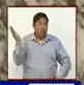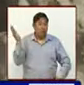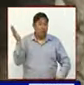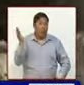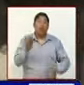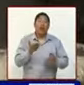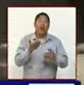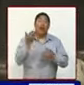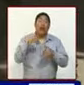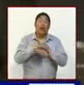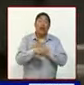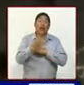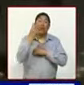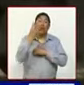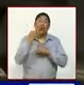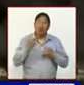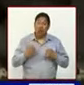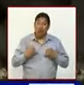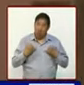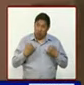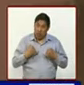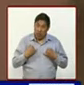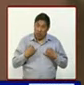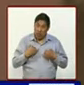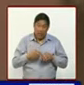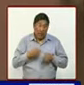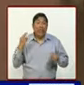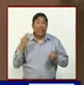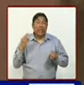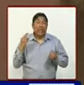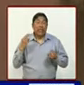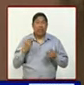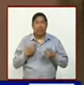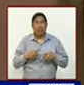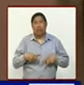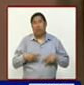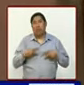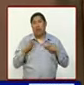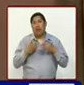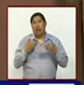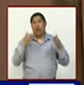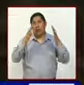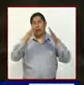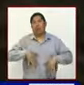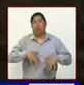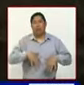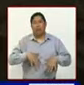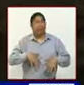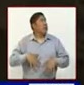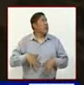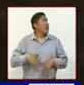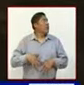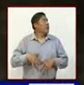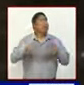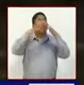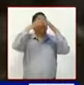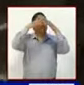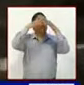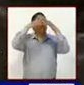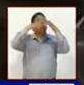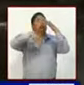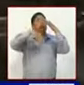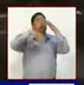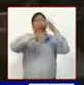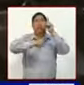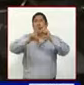donde cuatro personas jóvenes lograron salir con vida antes de que colapse esta vivienda. Se ha cedido ya el techo de algunas